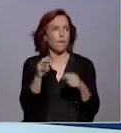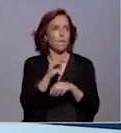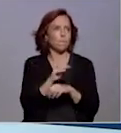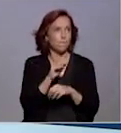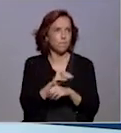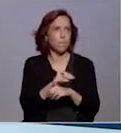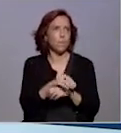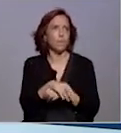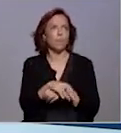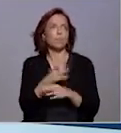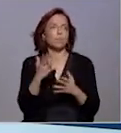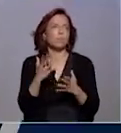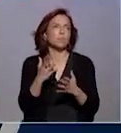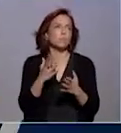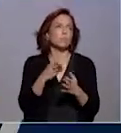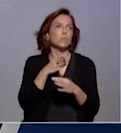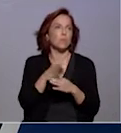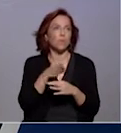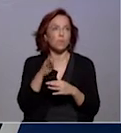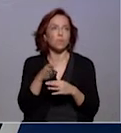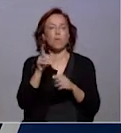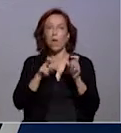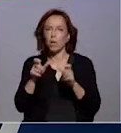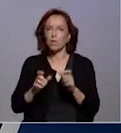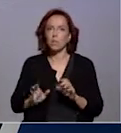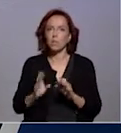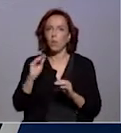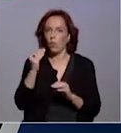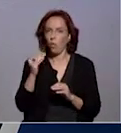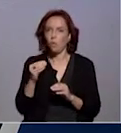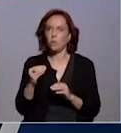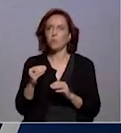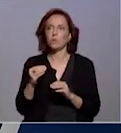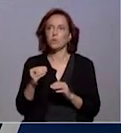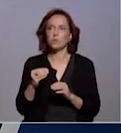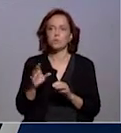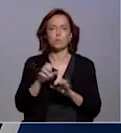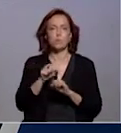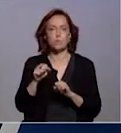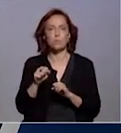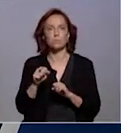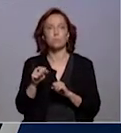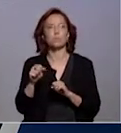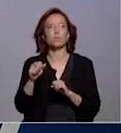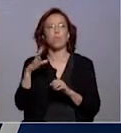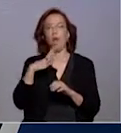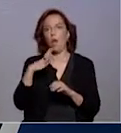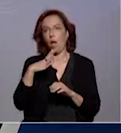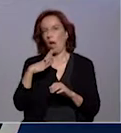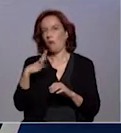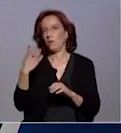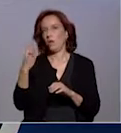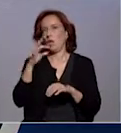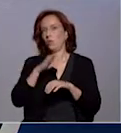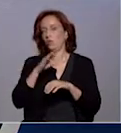si hay sobre capacitación en algunos lados pero digo estamos viendo que cada vez más la gente joven tiene títulos de grado de doctorado y postdoctorado